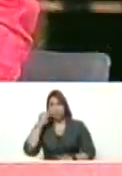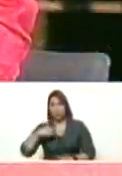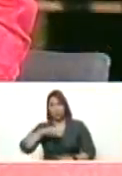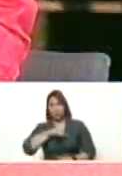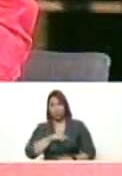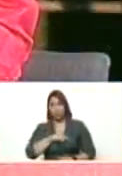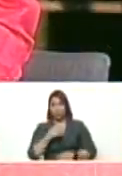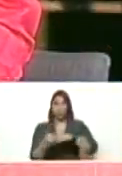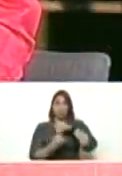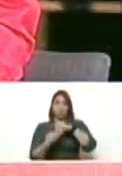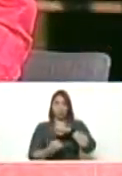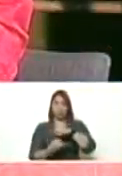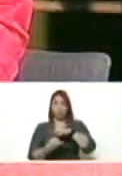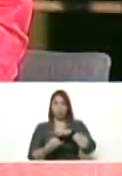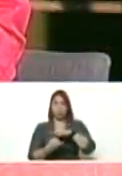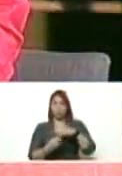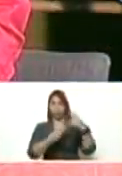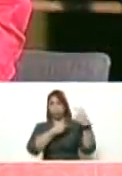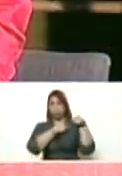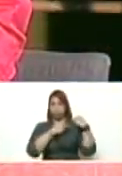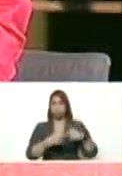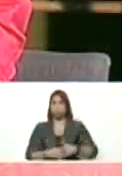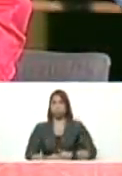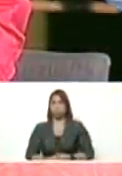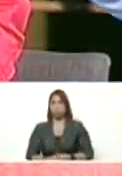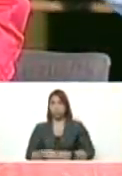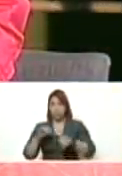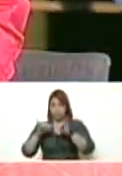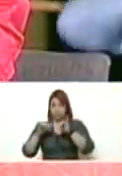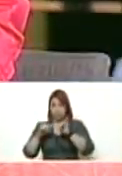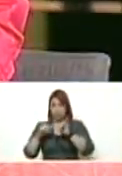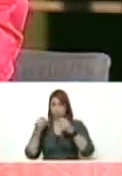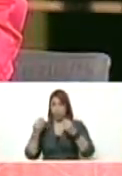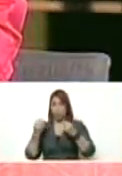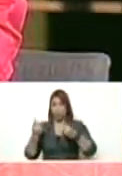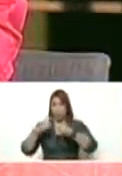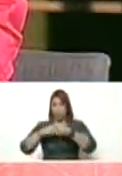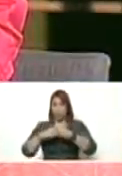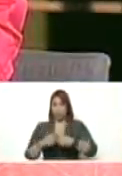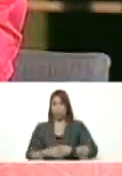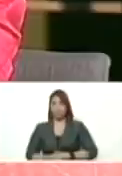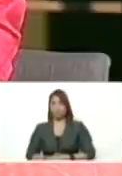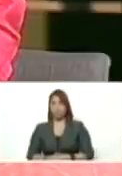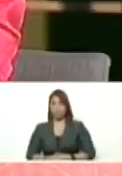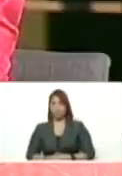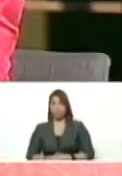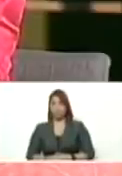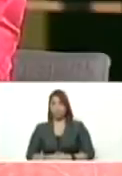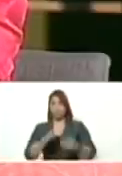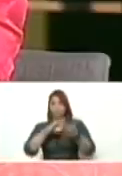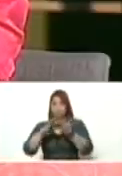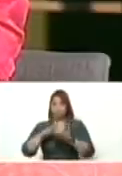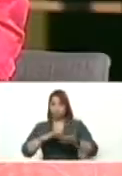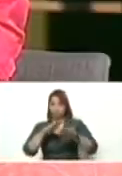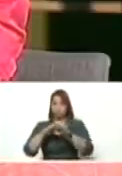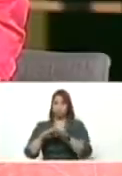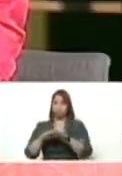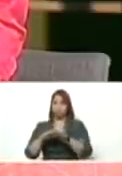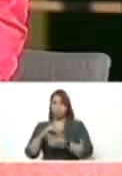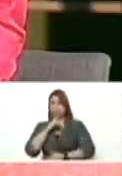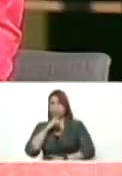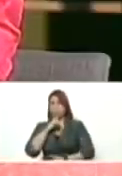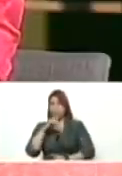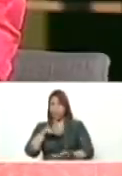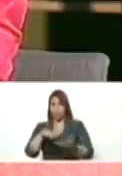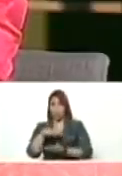rector, y en el caso de industria, como lo que corresponde a la parte de la resolución de las dificultades